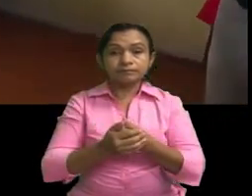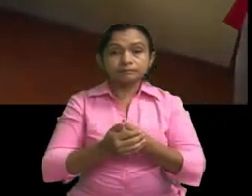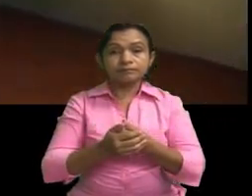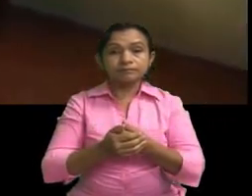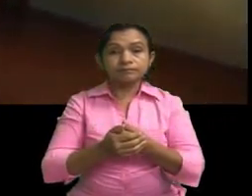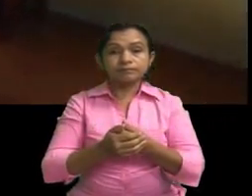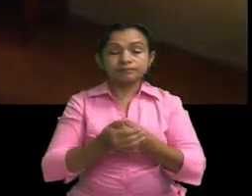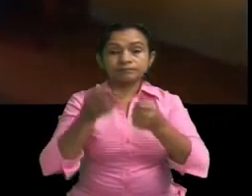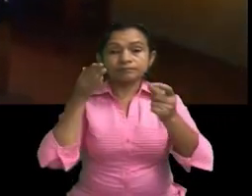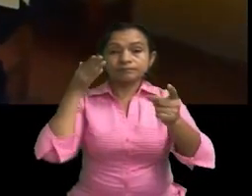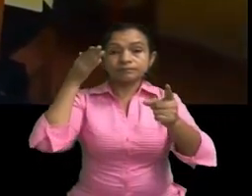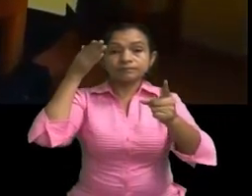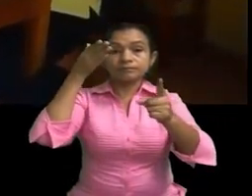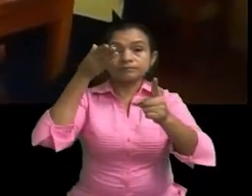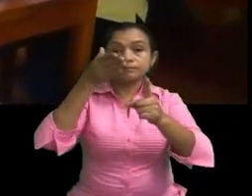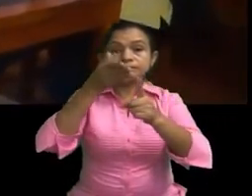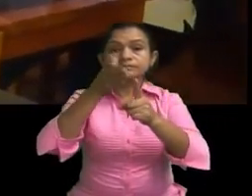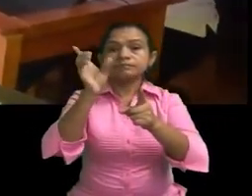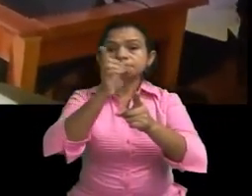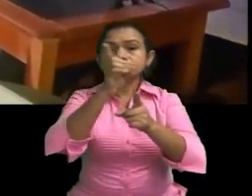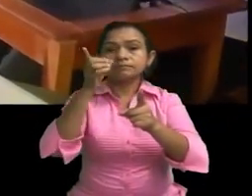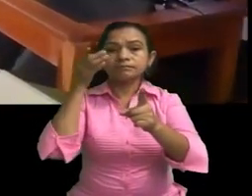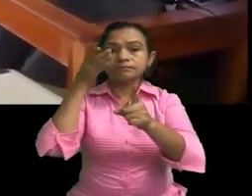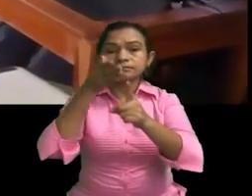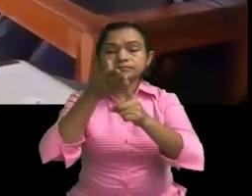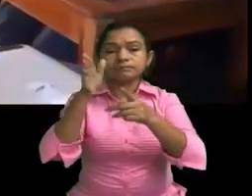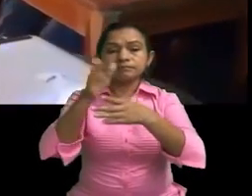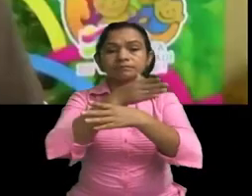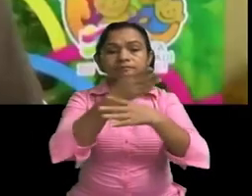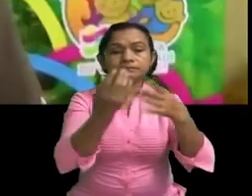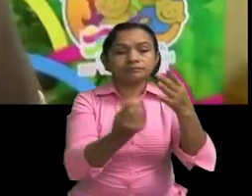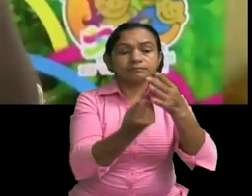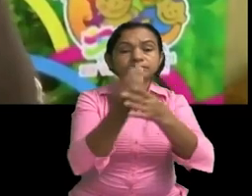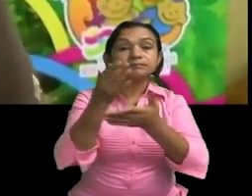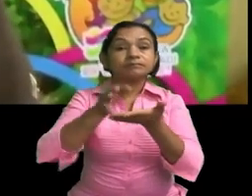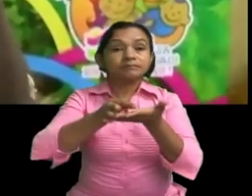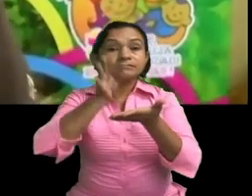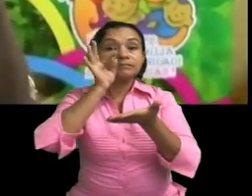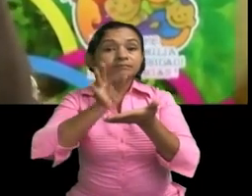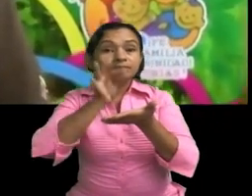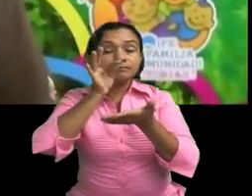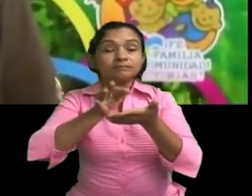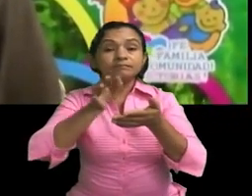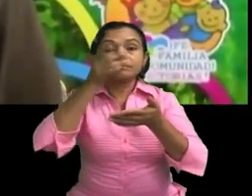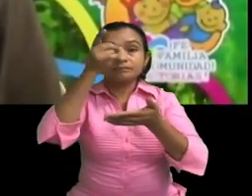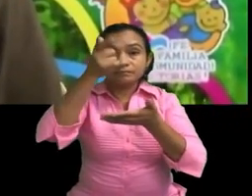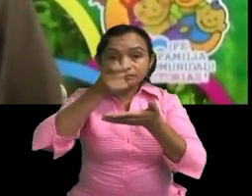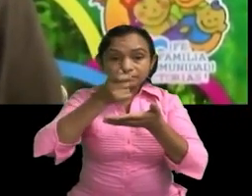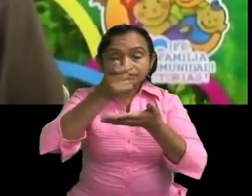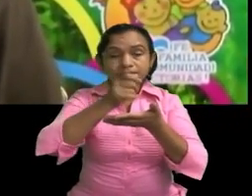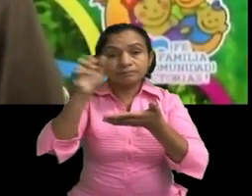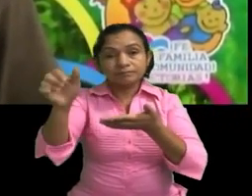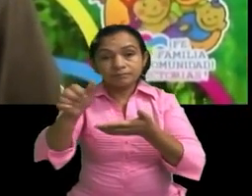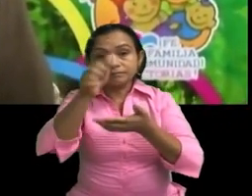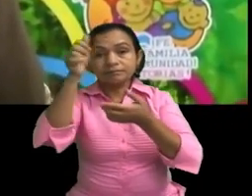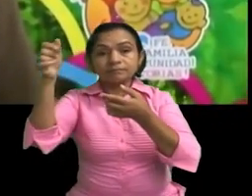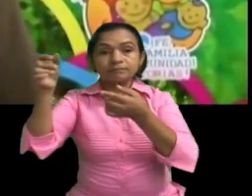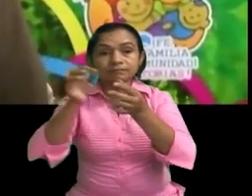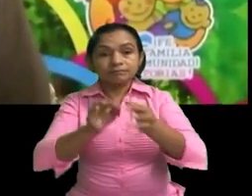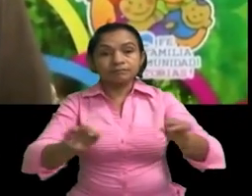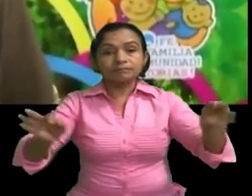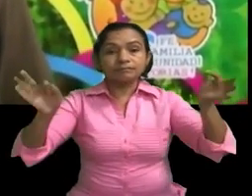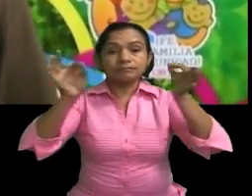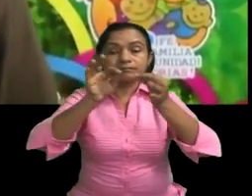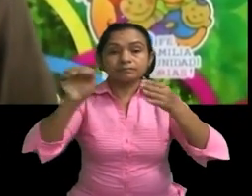la línea de los sistemas agroforestales con café. Otro resultado importante fue